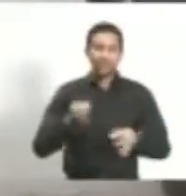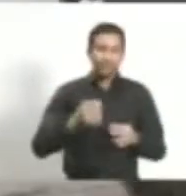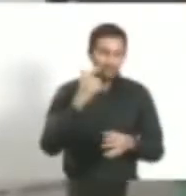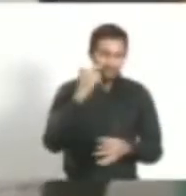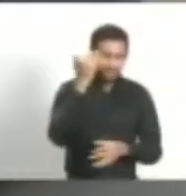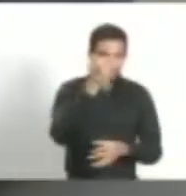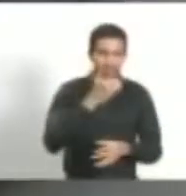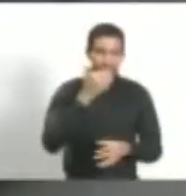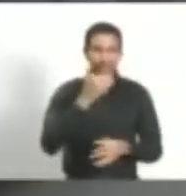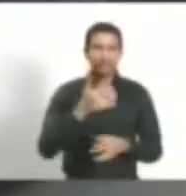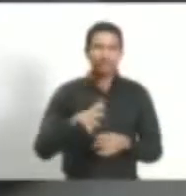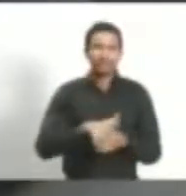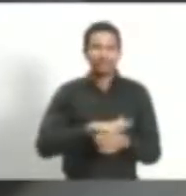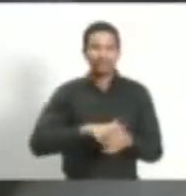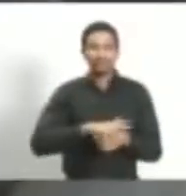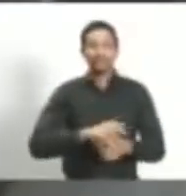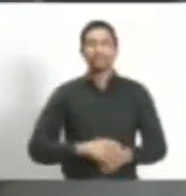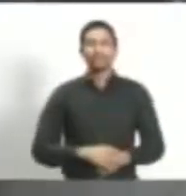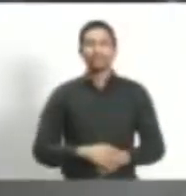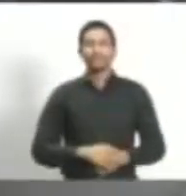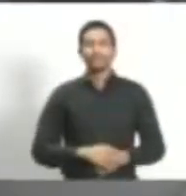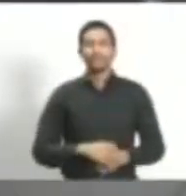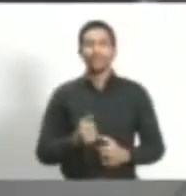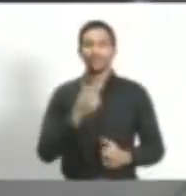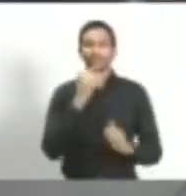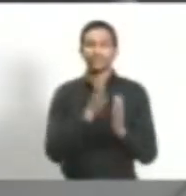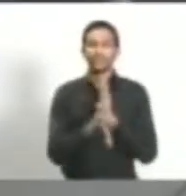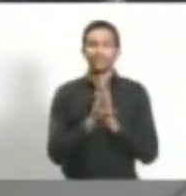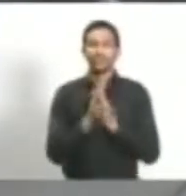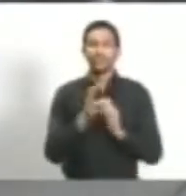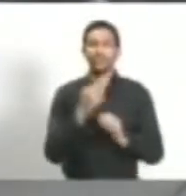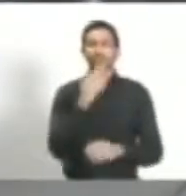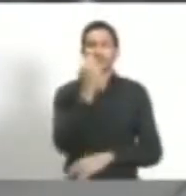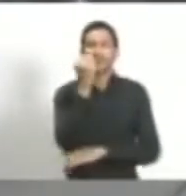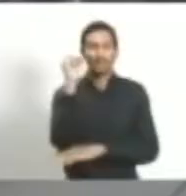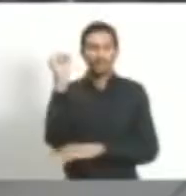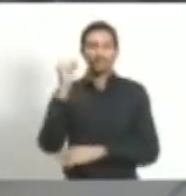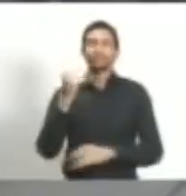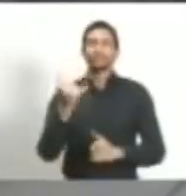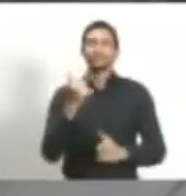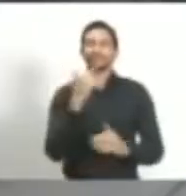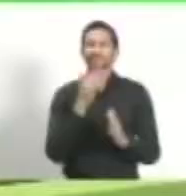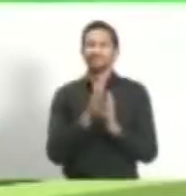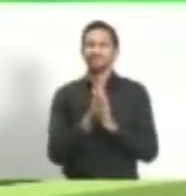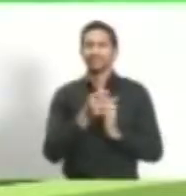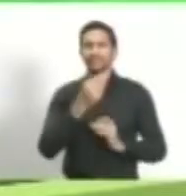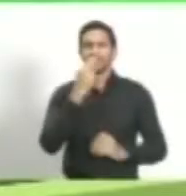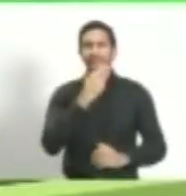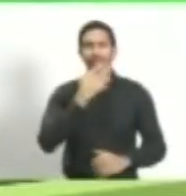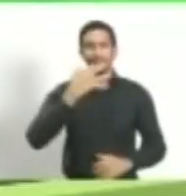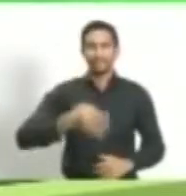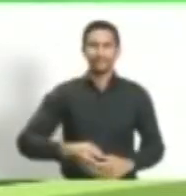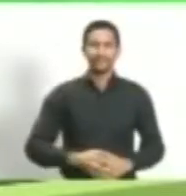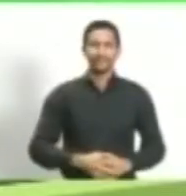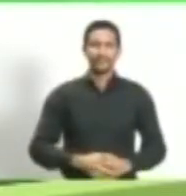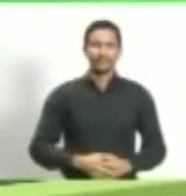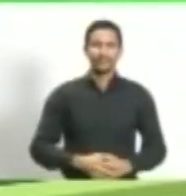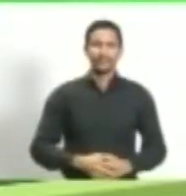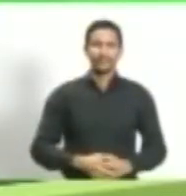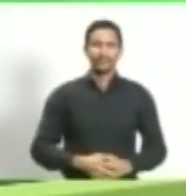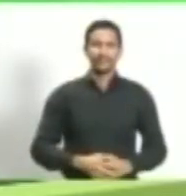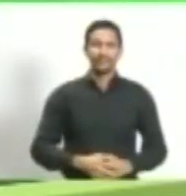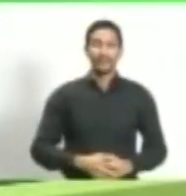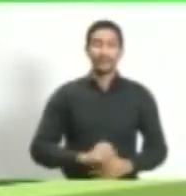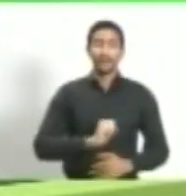jurídica. La información de Terrihuacha, con Yuri Reales Magdalena, Las Noticias, un compromiso con la verdad. Durante el primer trimestre